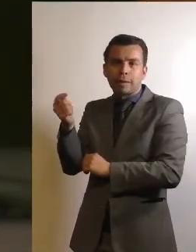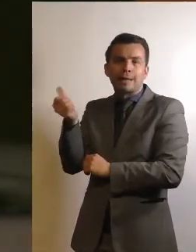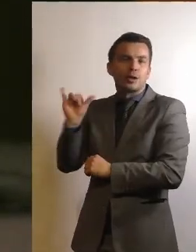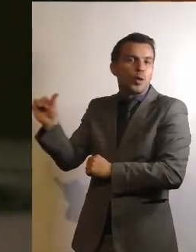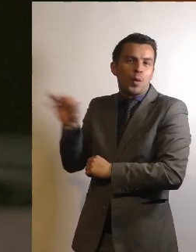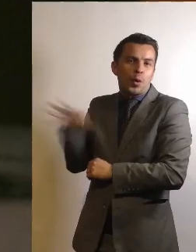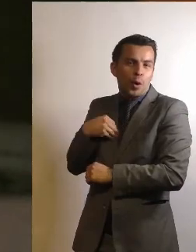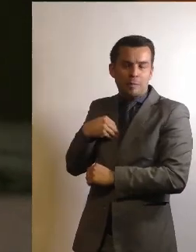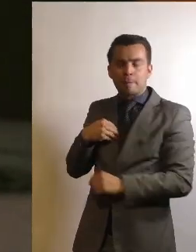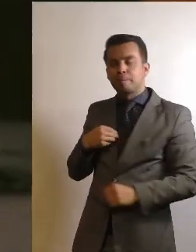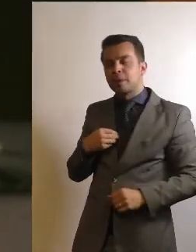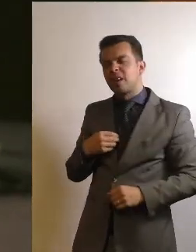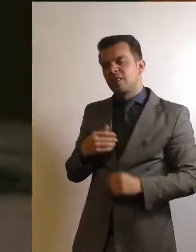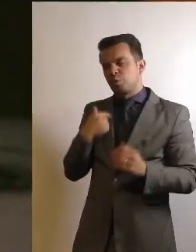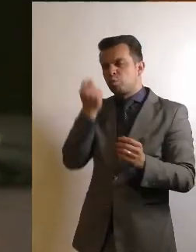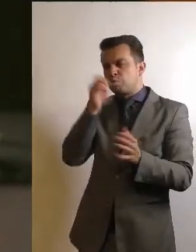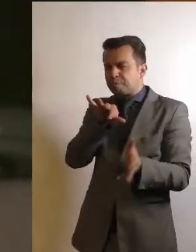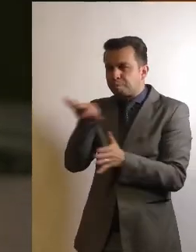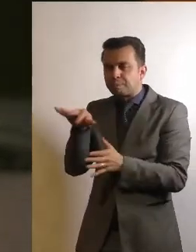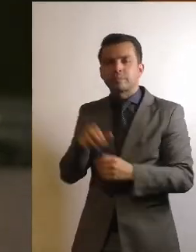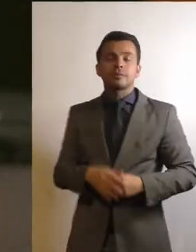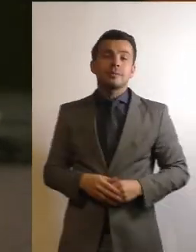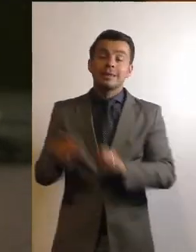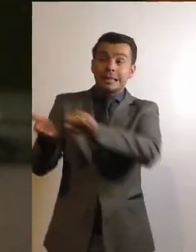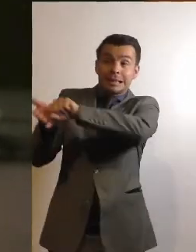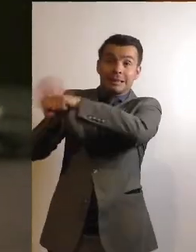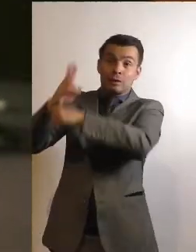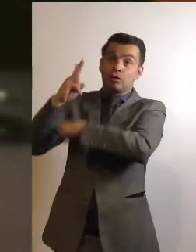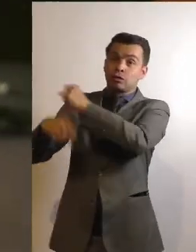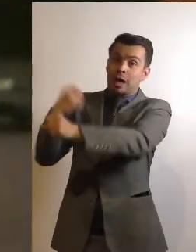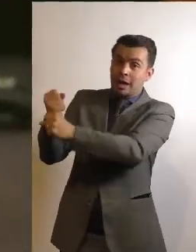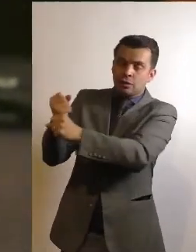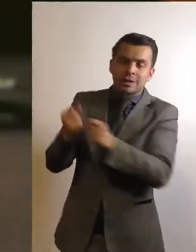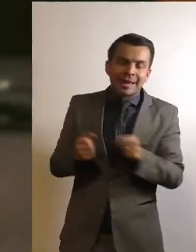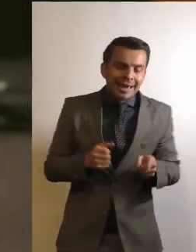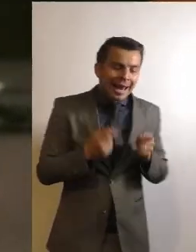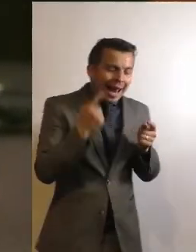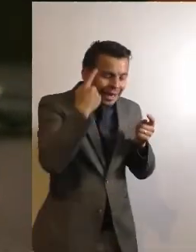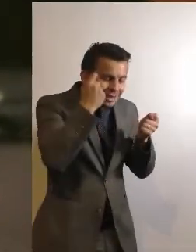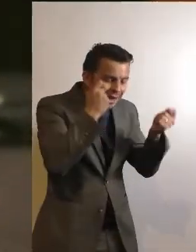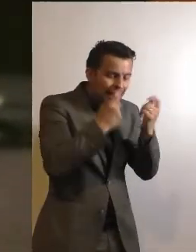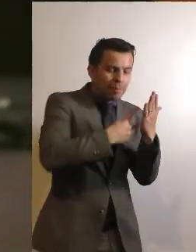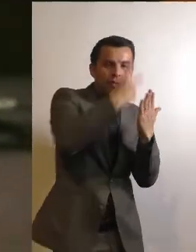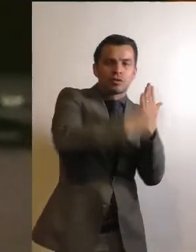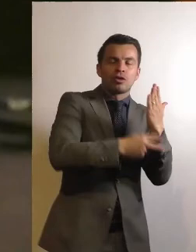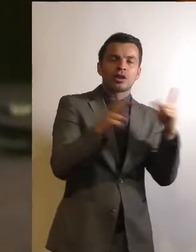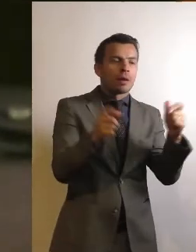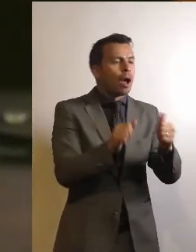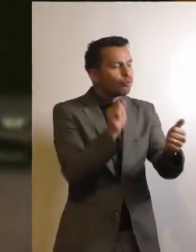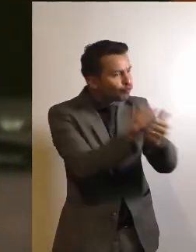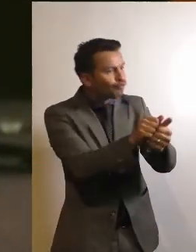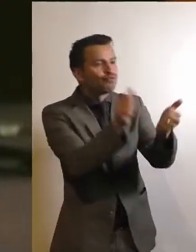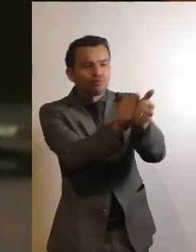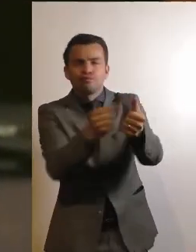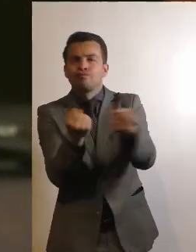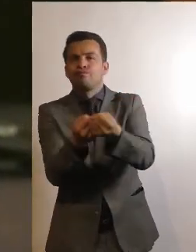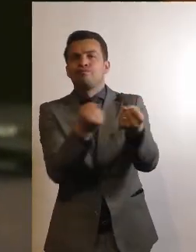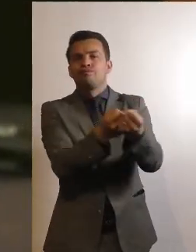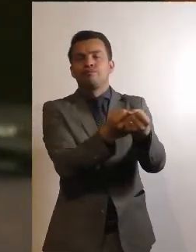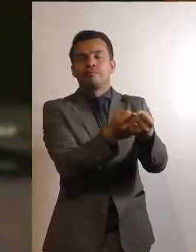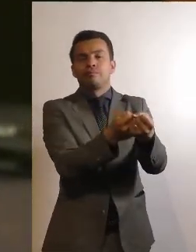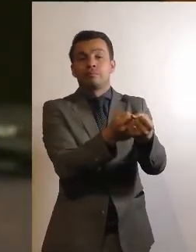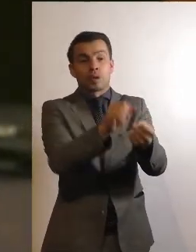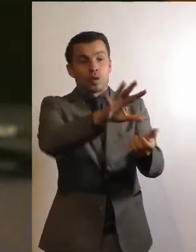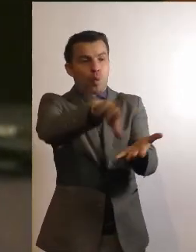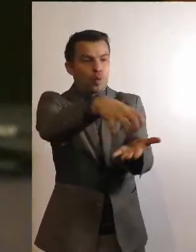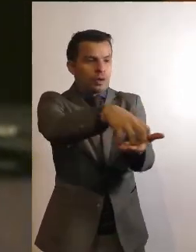la pandemia, con la estrategia del Bosque está contigo, lo que hicimos fue trabajar en conjunto con todas las unidades académicas y